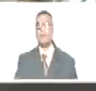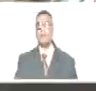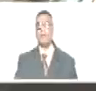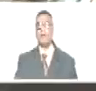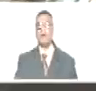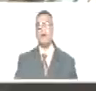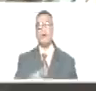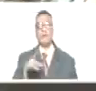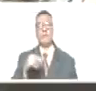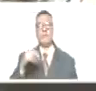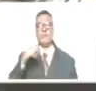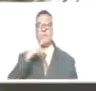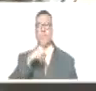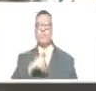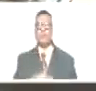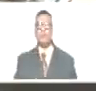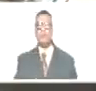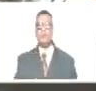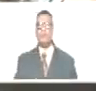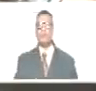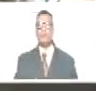no es una indignación.